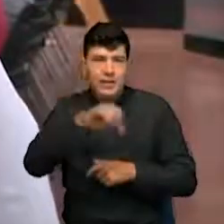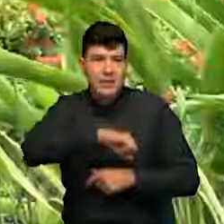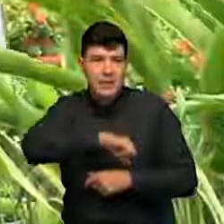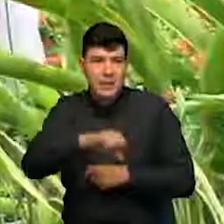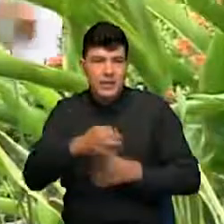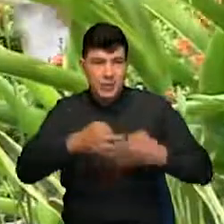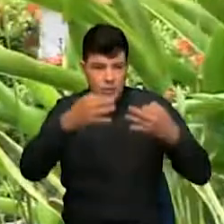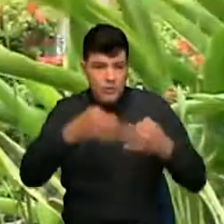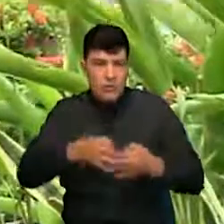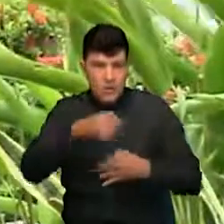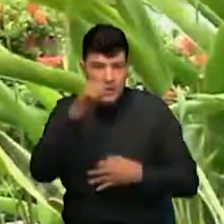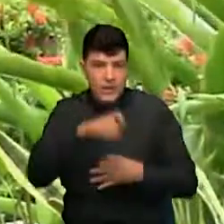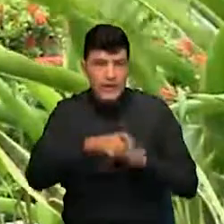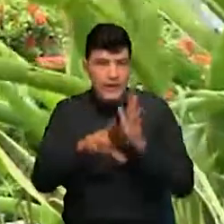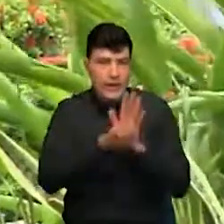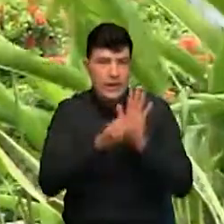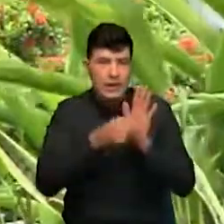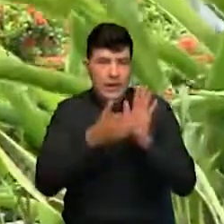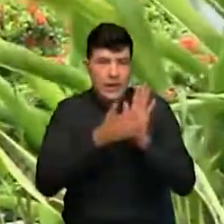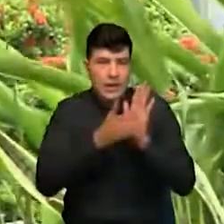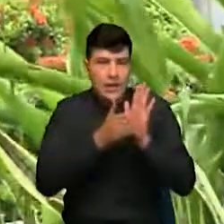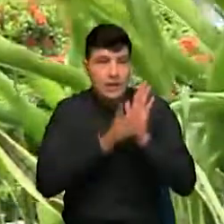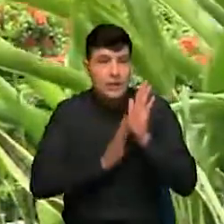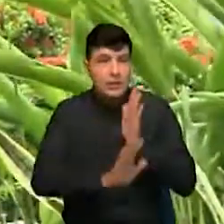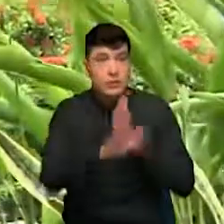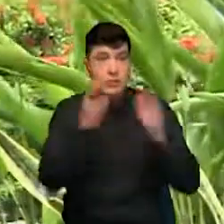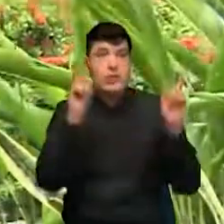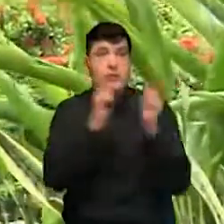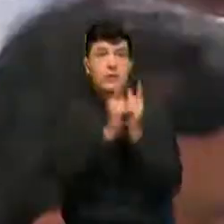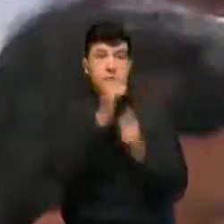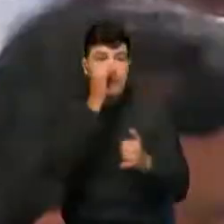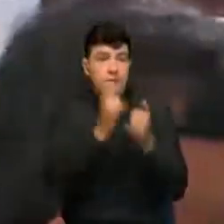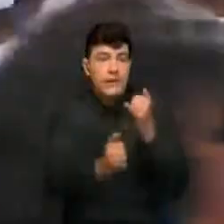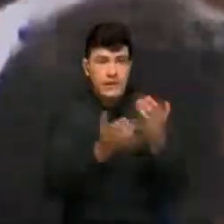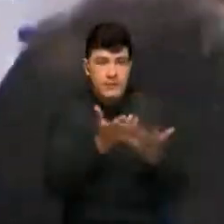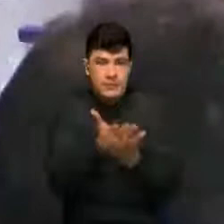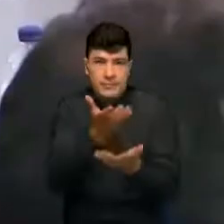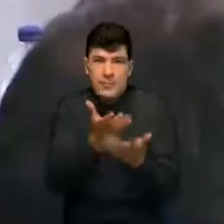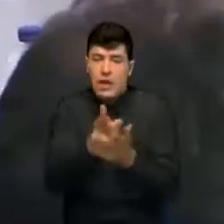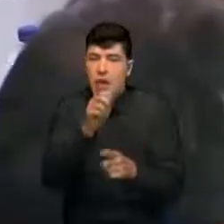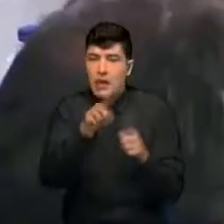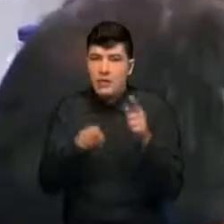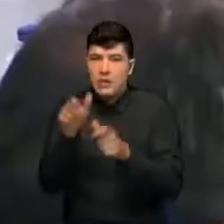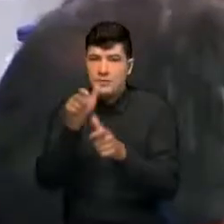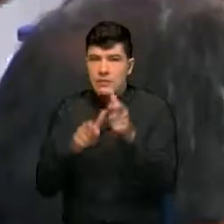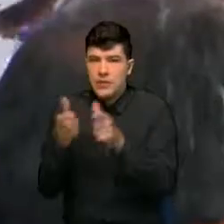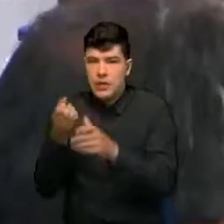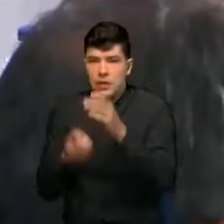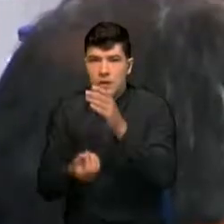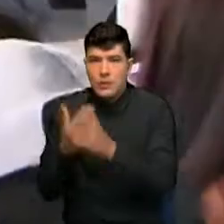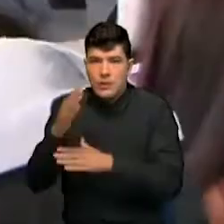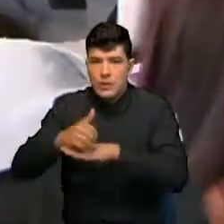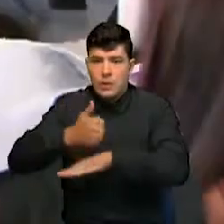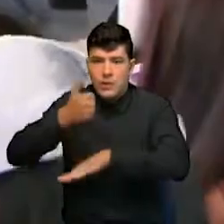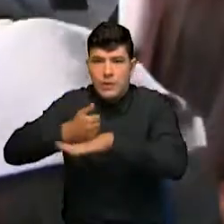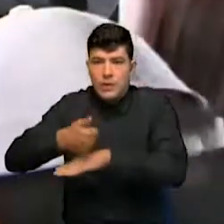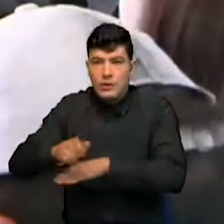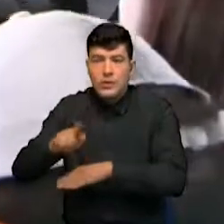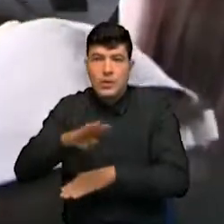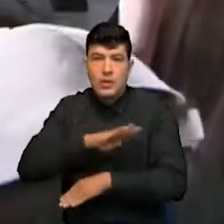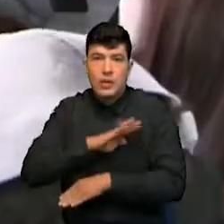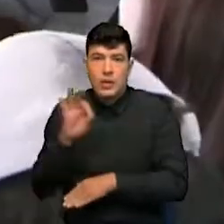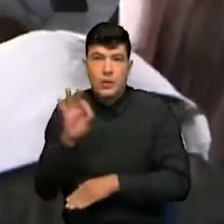ley. El encuentro finalizó con recomendaciones para quienes serán nuestros nuevos mandatarios en alcaldías y